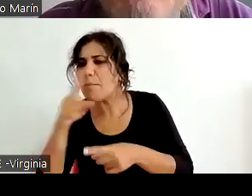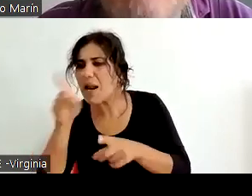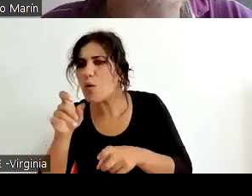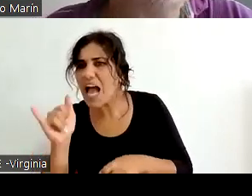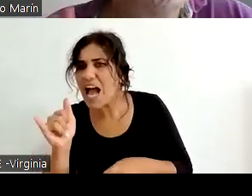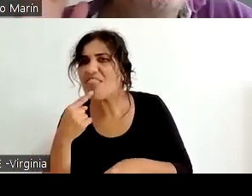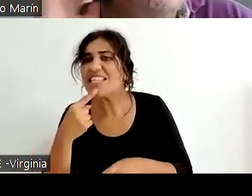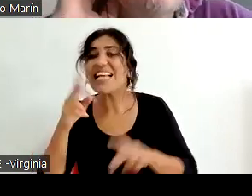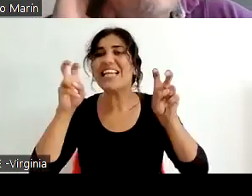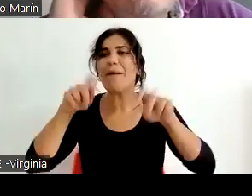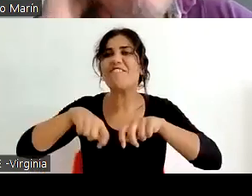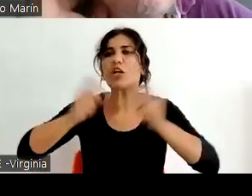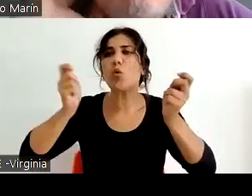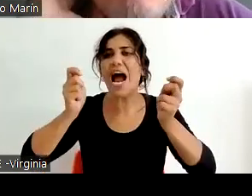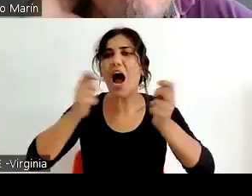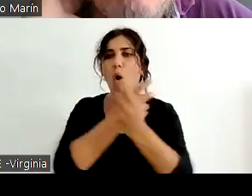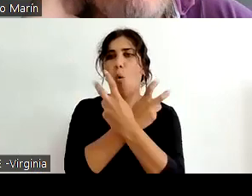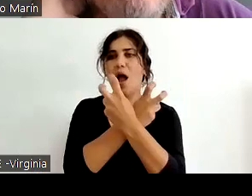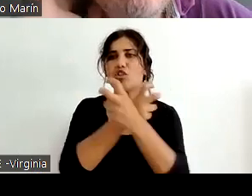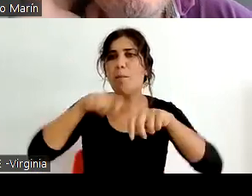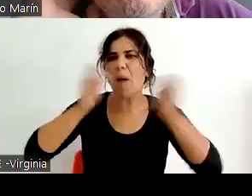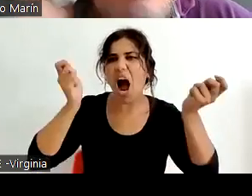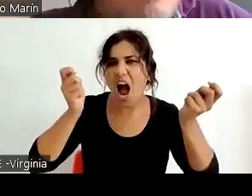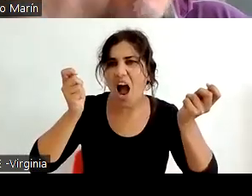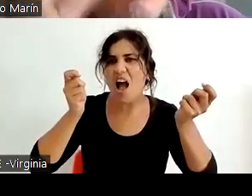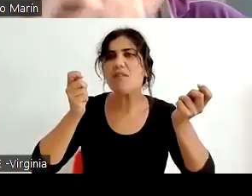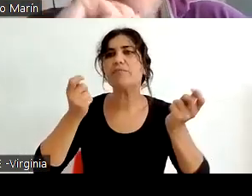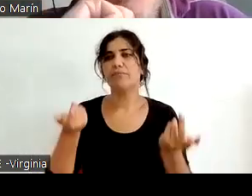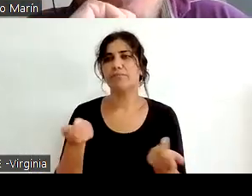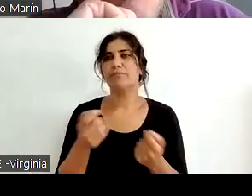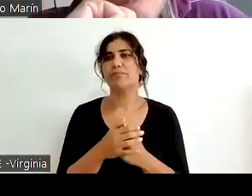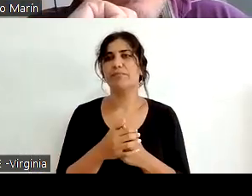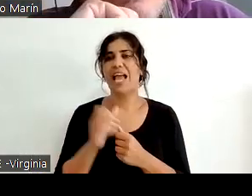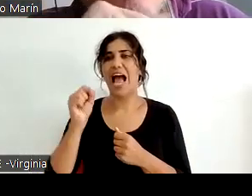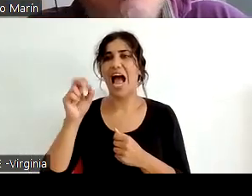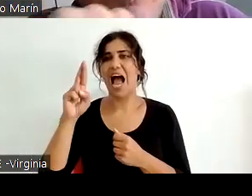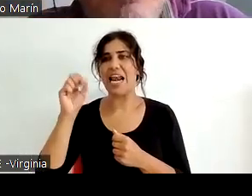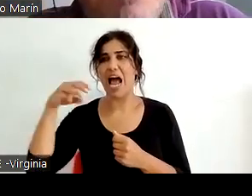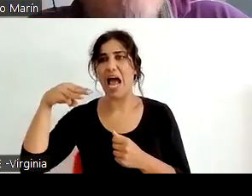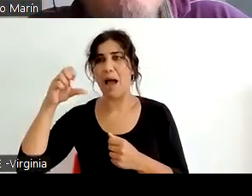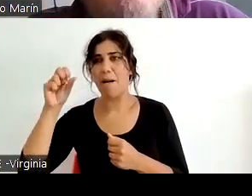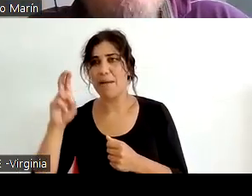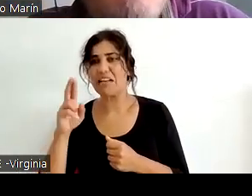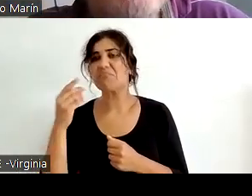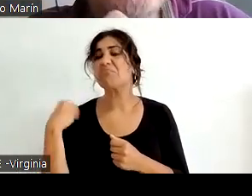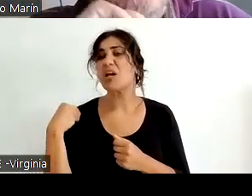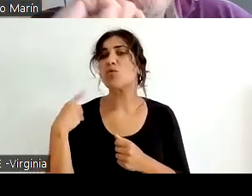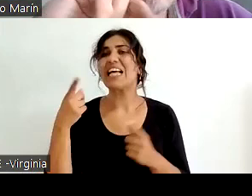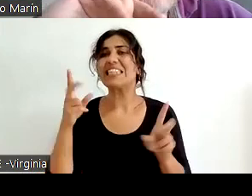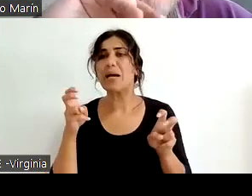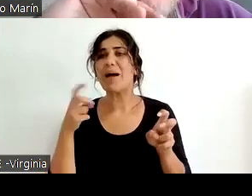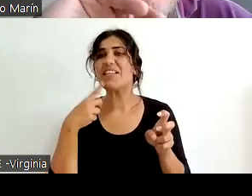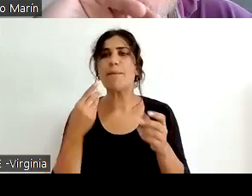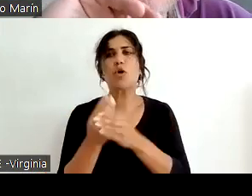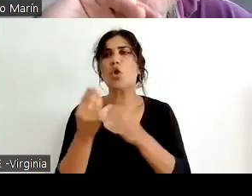Para la fractura. Para fractura lo que hemos, Arame nos preguntaba qué producto es el mejor